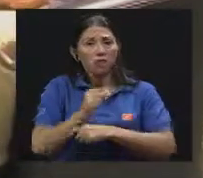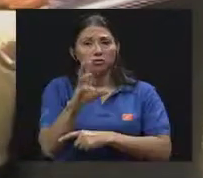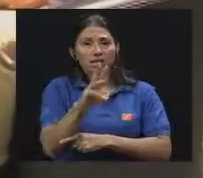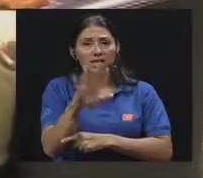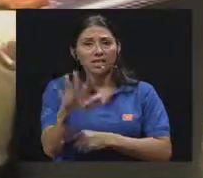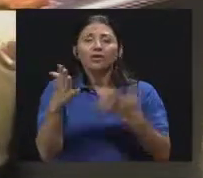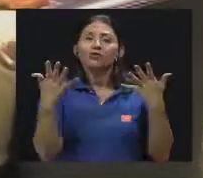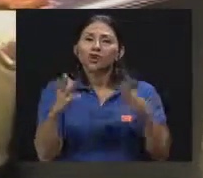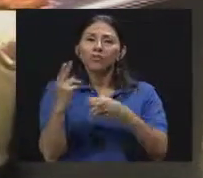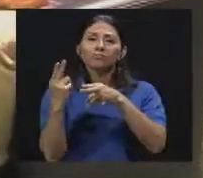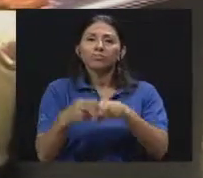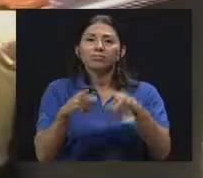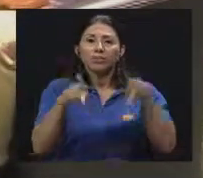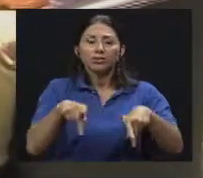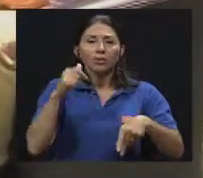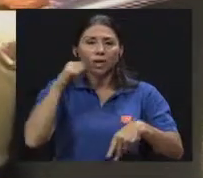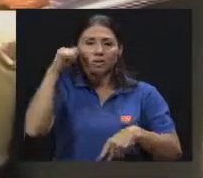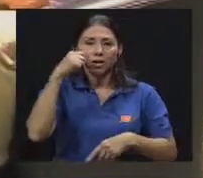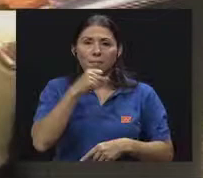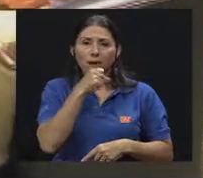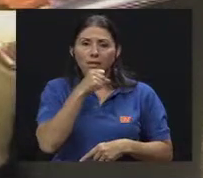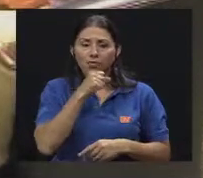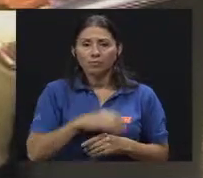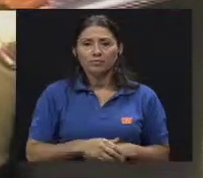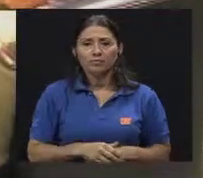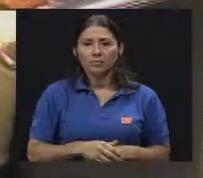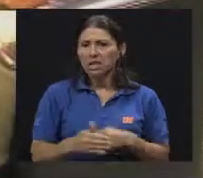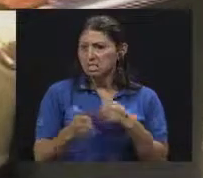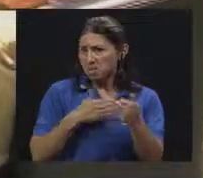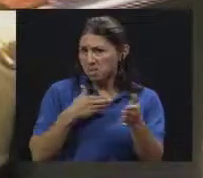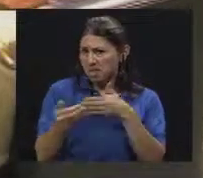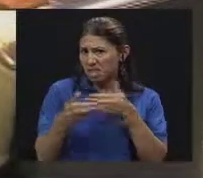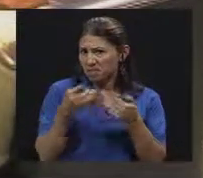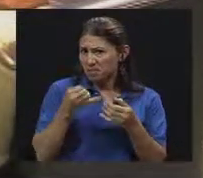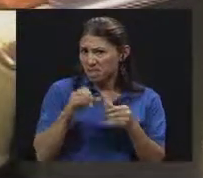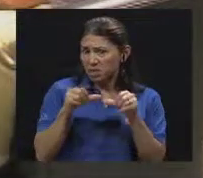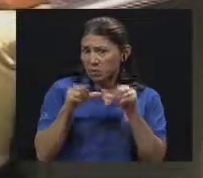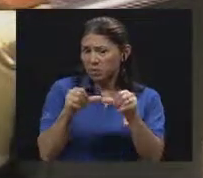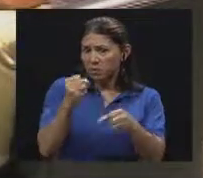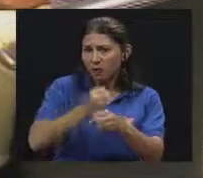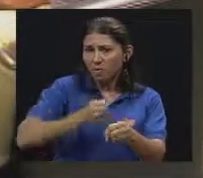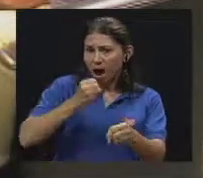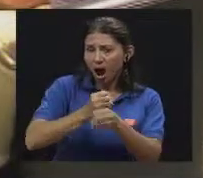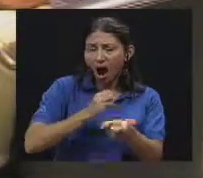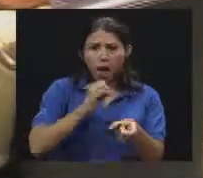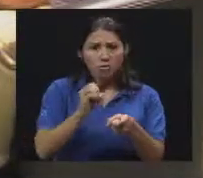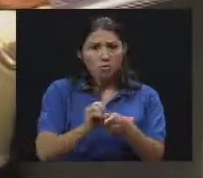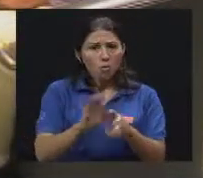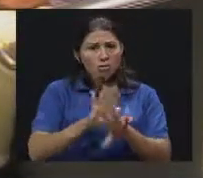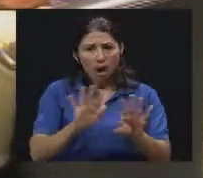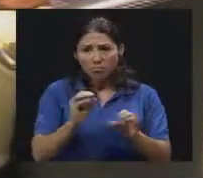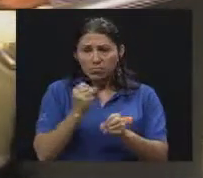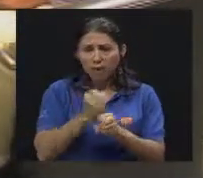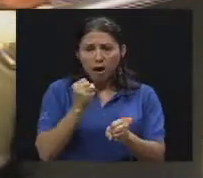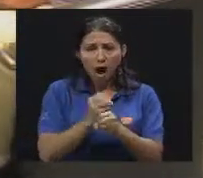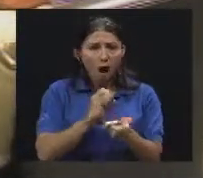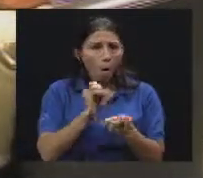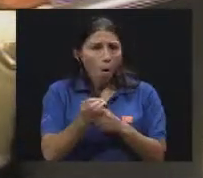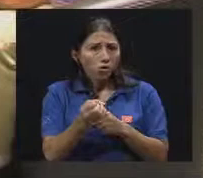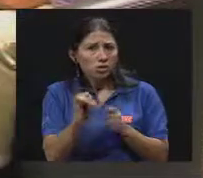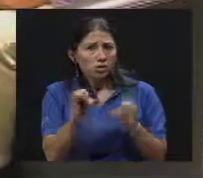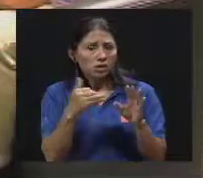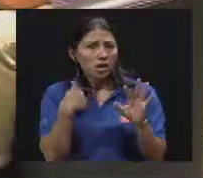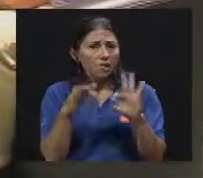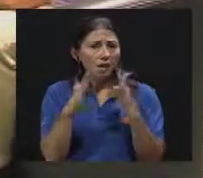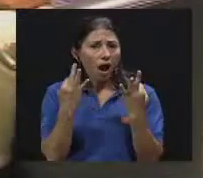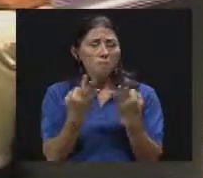partir de ahí ya es considerado una persona adulta mayor. Independientemente si esté trabajando, si no esté trabajando, uh-huh. si tiene